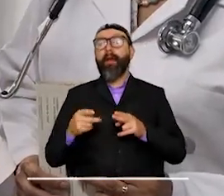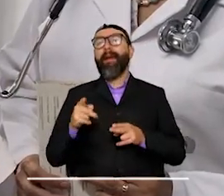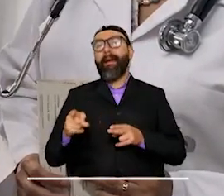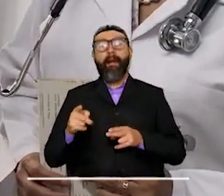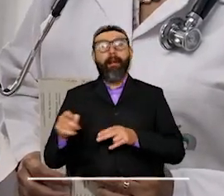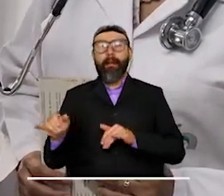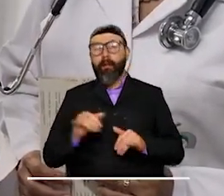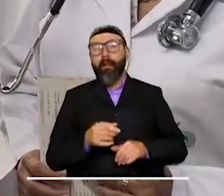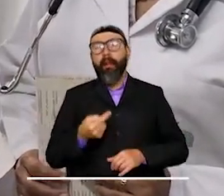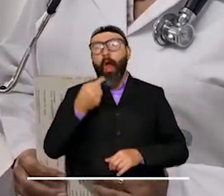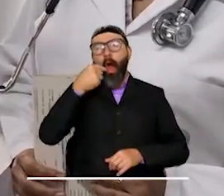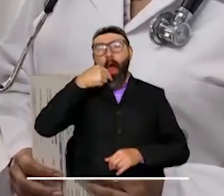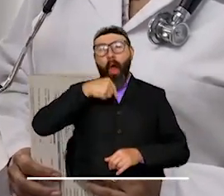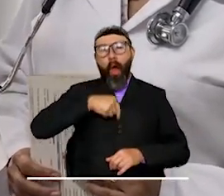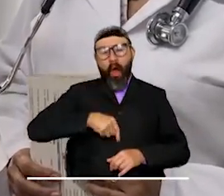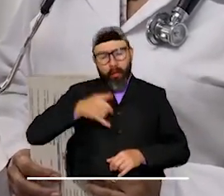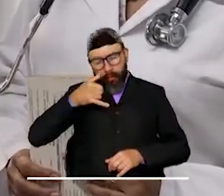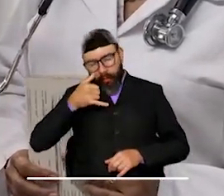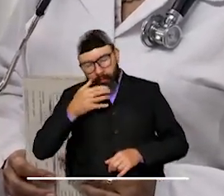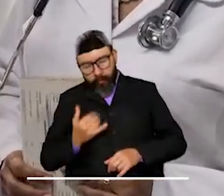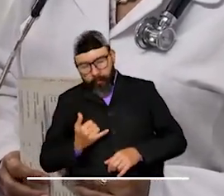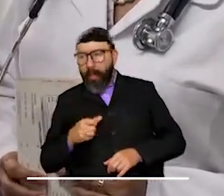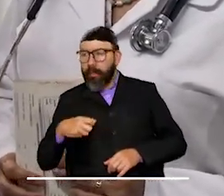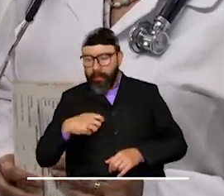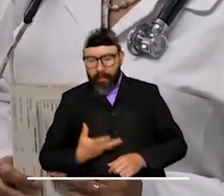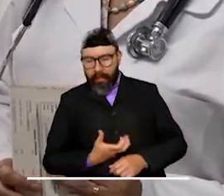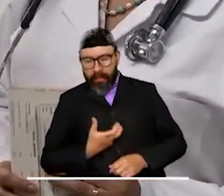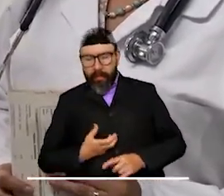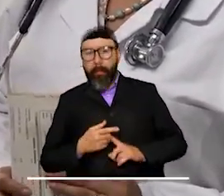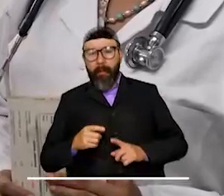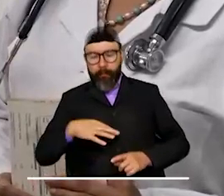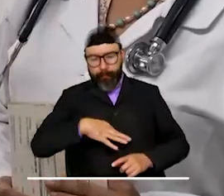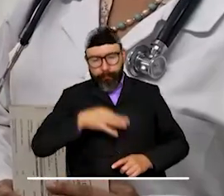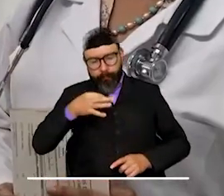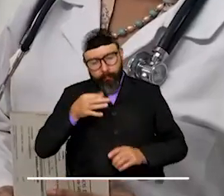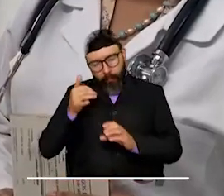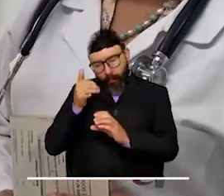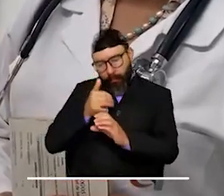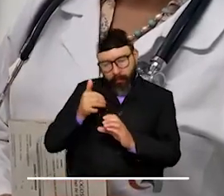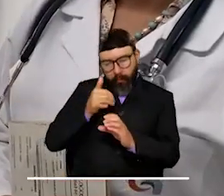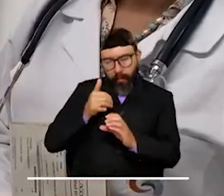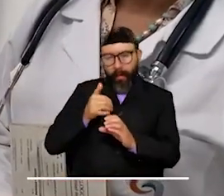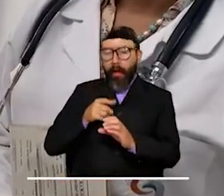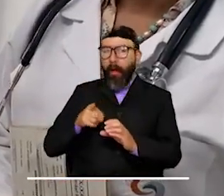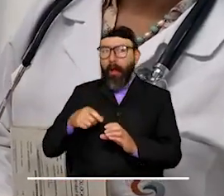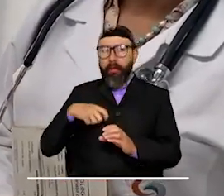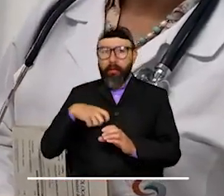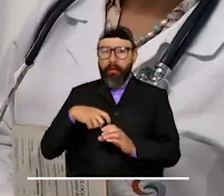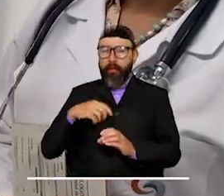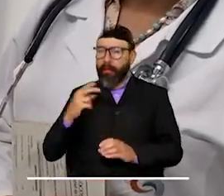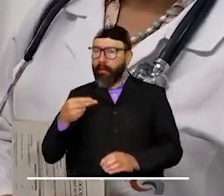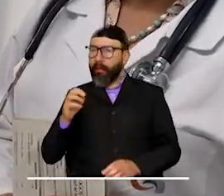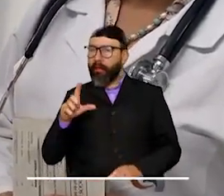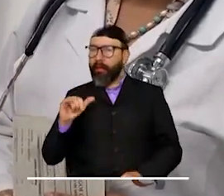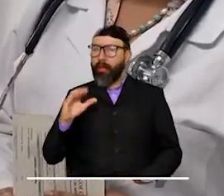endoscopia. Gastritis, gastritis, gastritis. Endoscopia. ¿Será Helicobacter o será un